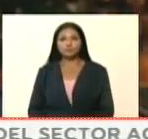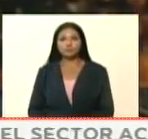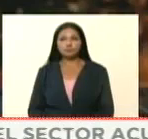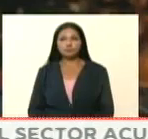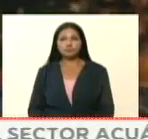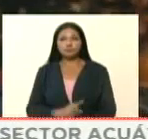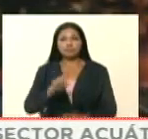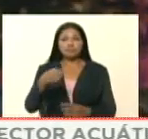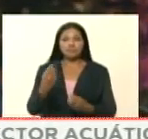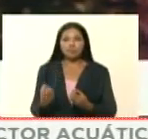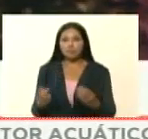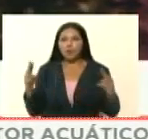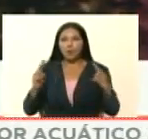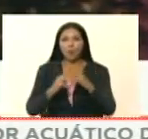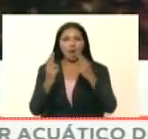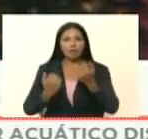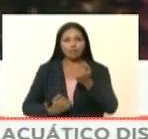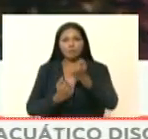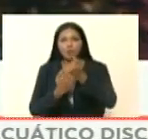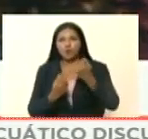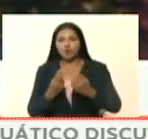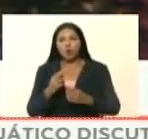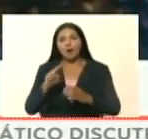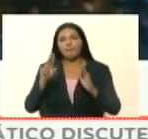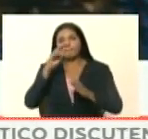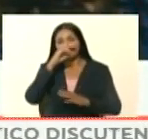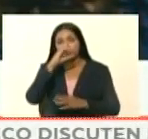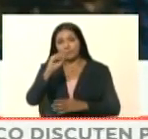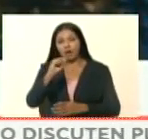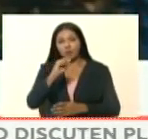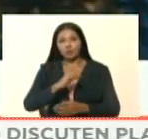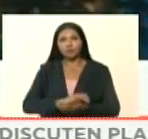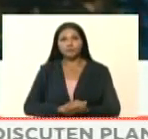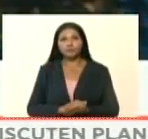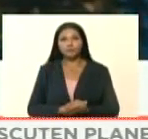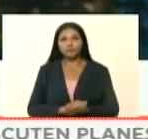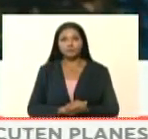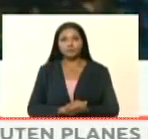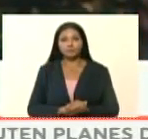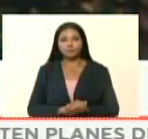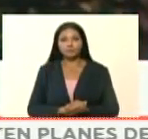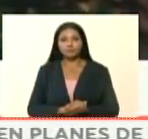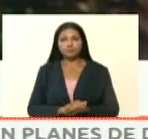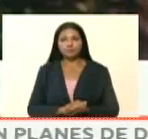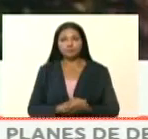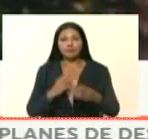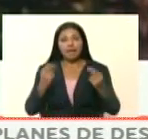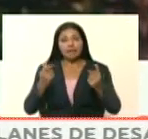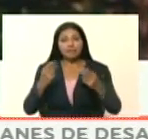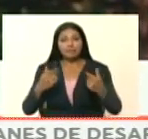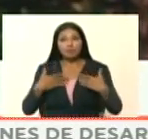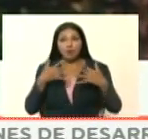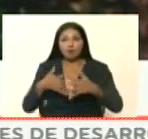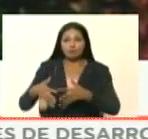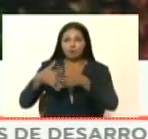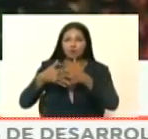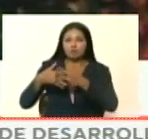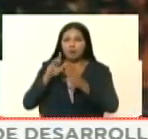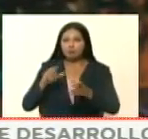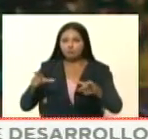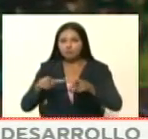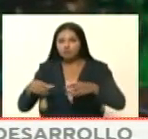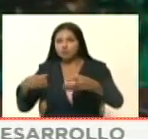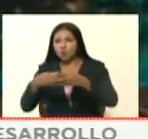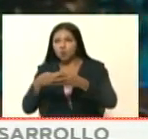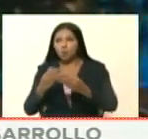Luego de un fructífero encuentro sostenido entre el presidente constitucional de la República Bolivariana de Venezuela, Nicolás Maduro, y activistas estadounidenses pertenecientes al